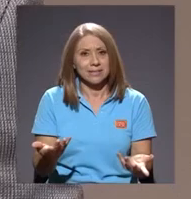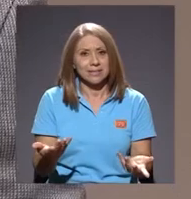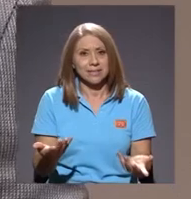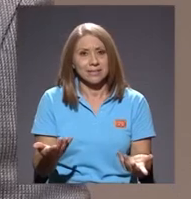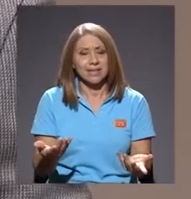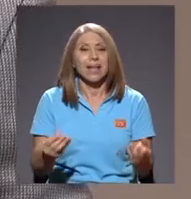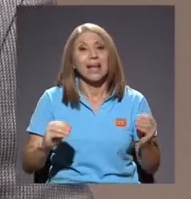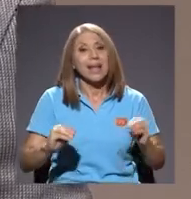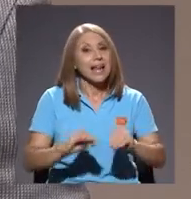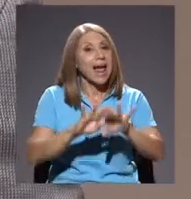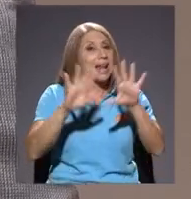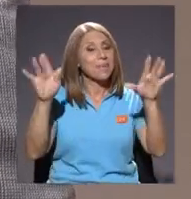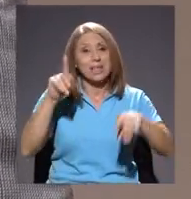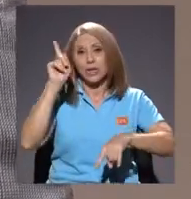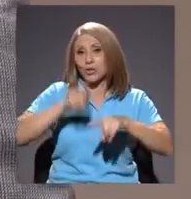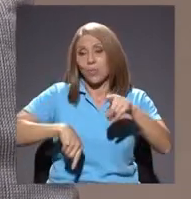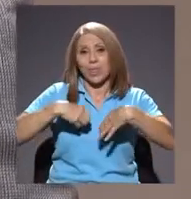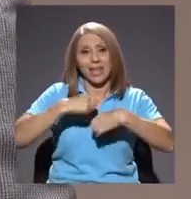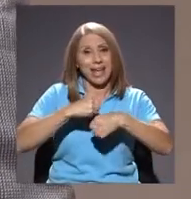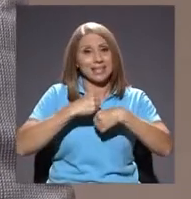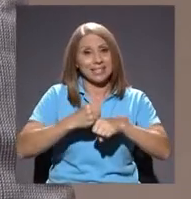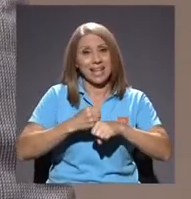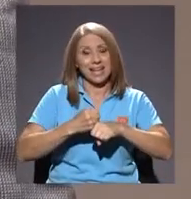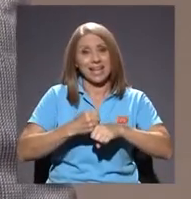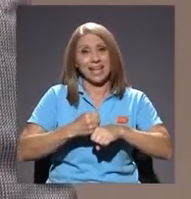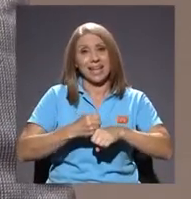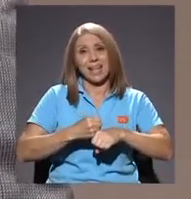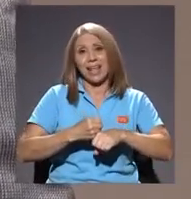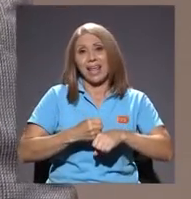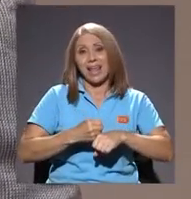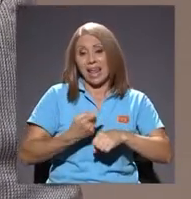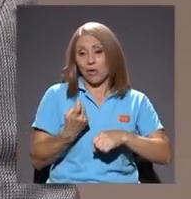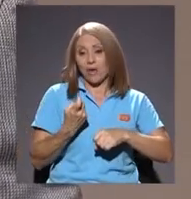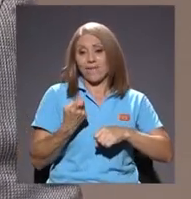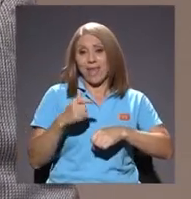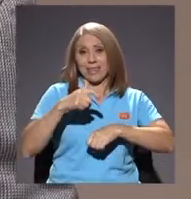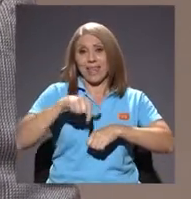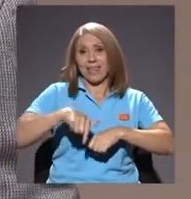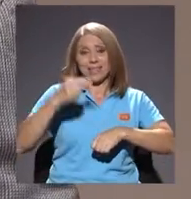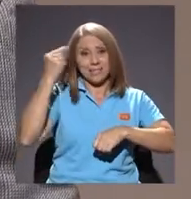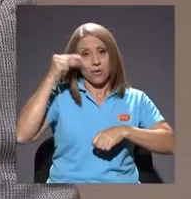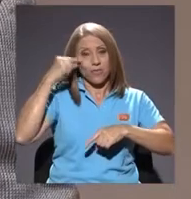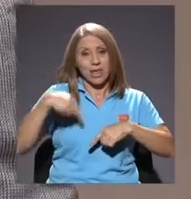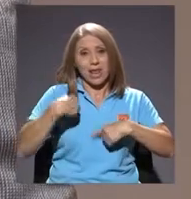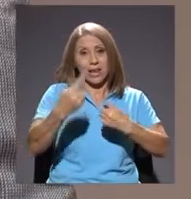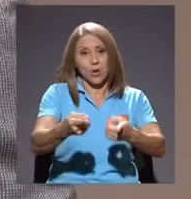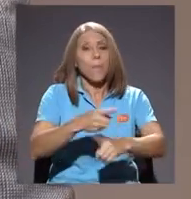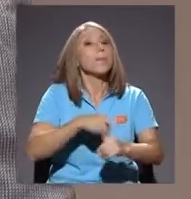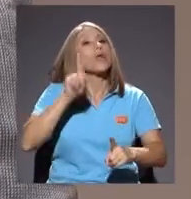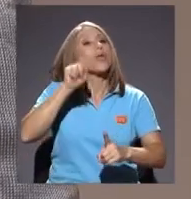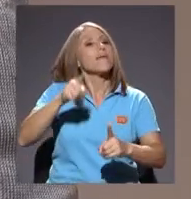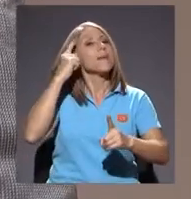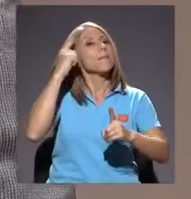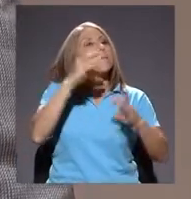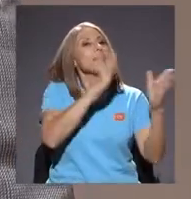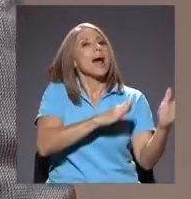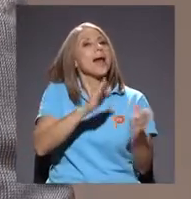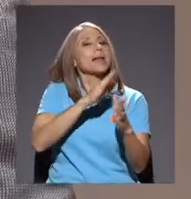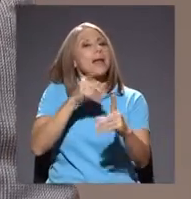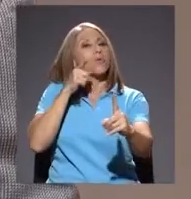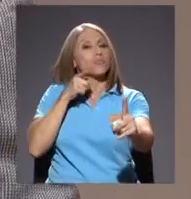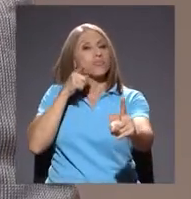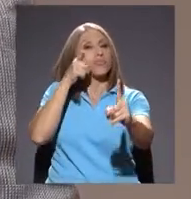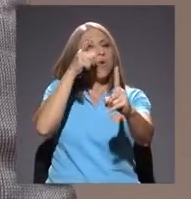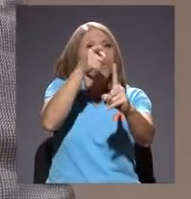claramente no se puede hacer en lo que resta de una administración pero si tiene que plantear un norte y una agenda ya para terminar